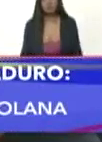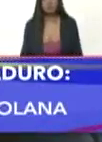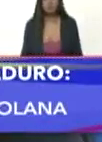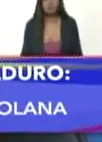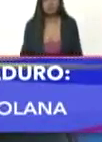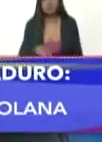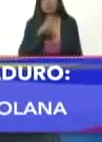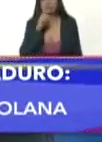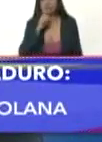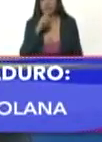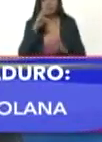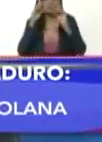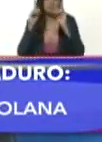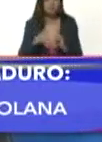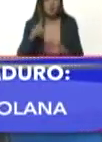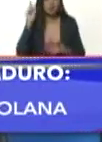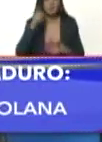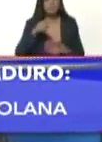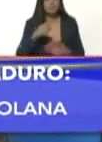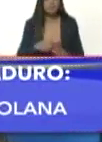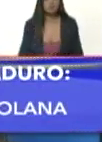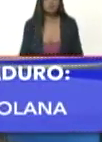complejas las decisiones